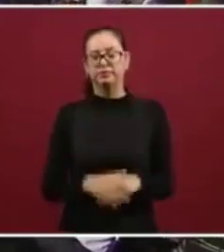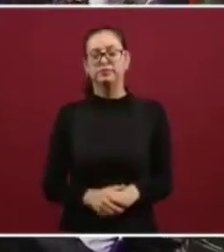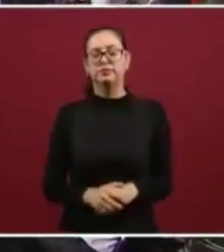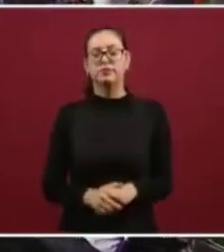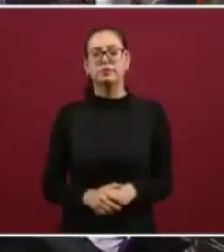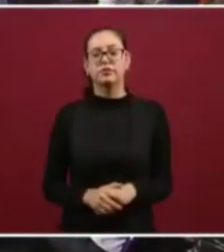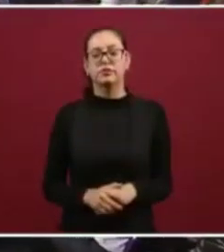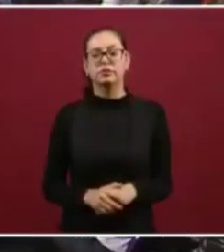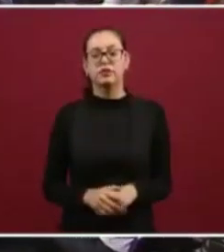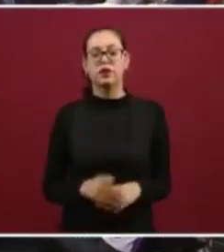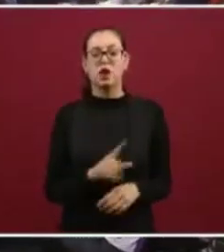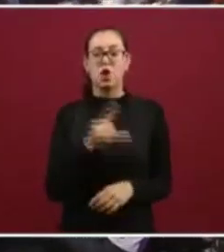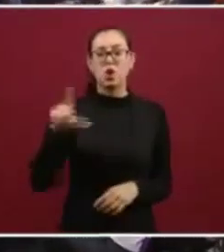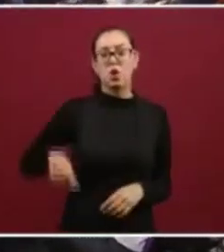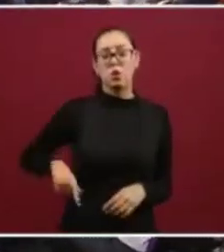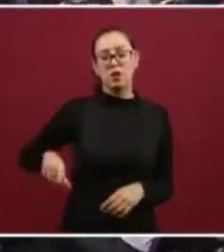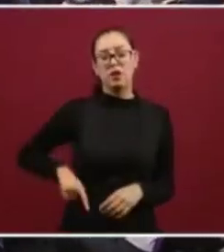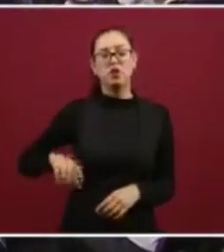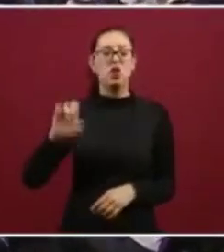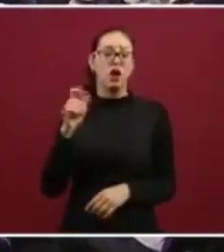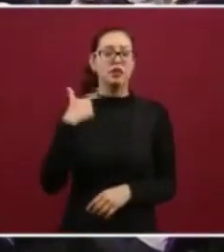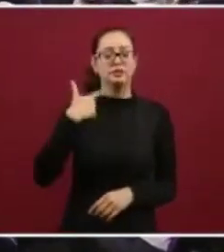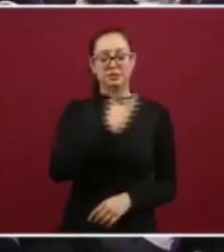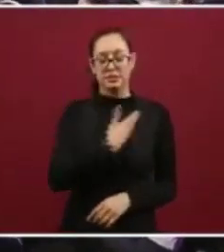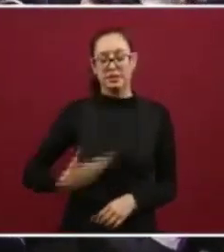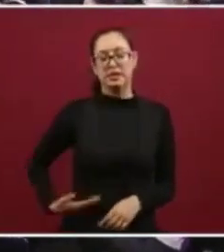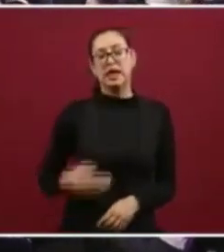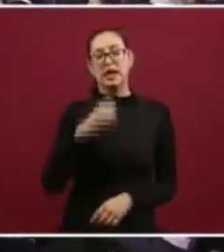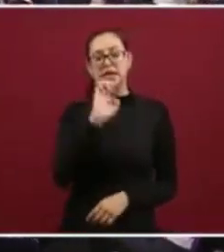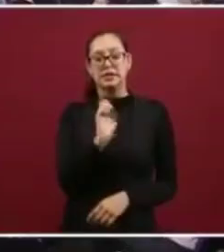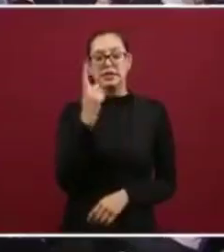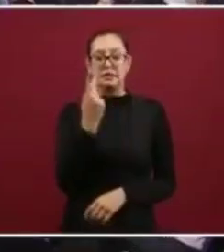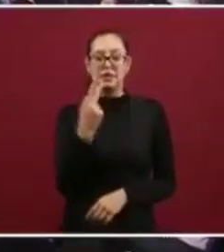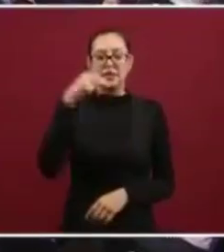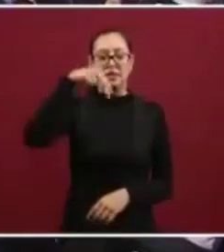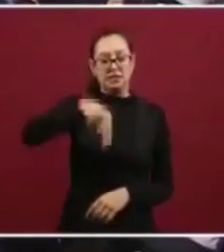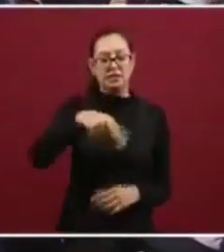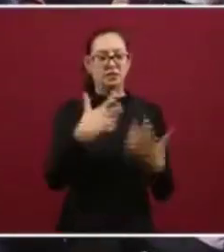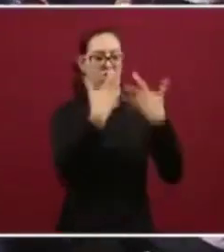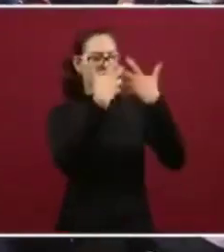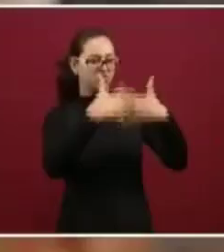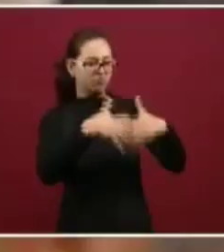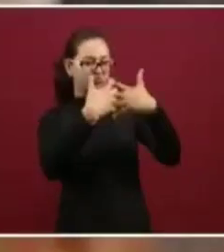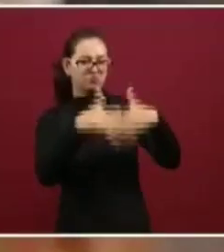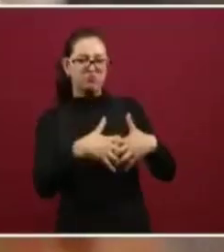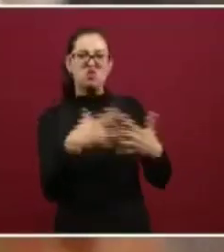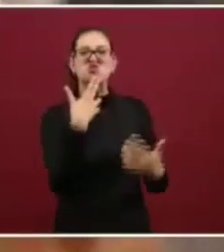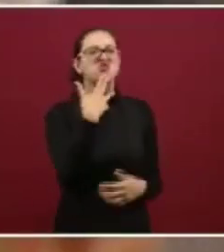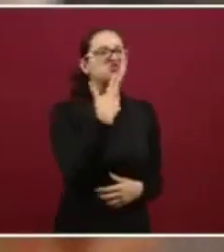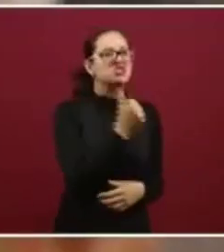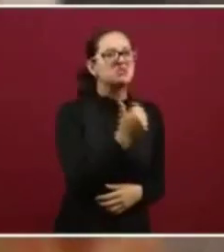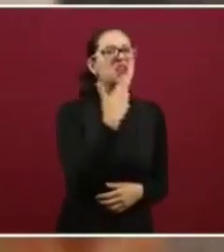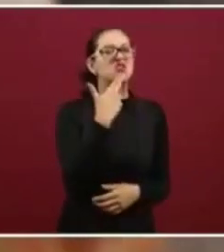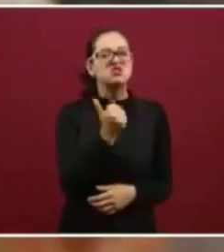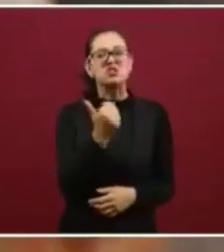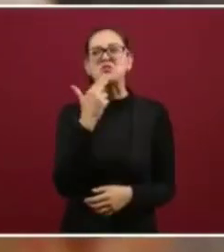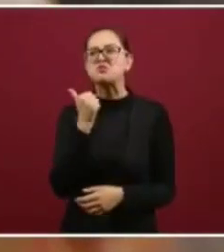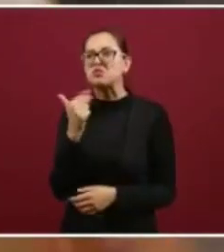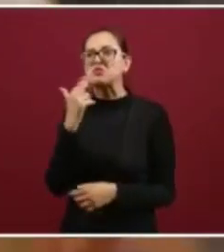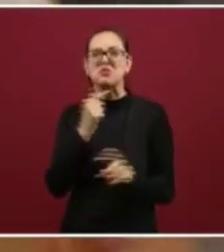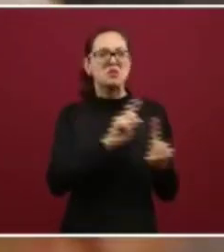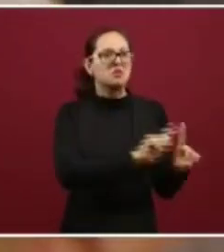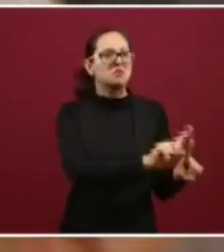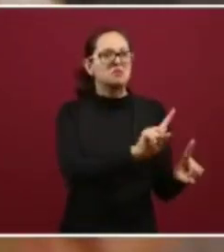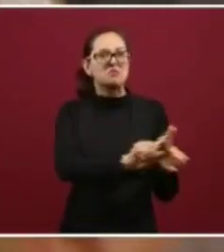chatarra compró el gobierno de Peña Nieto, porque ahora sabemos que es una distinta a la que por la que inicialmente se